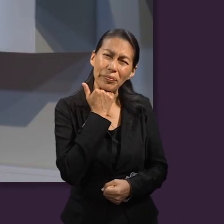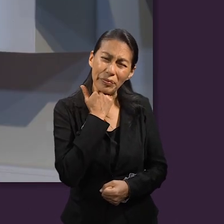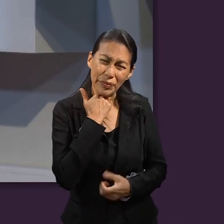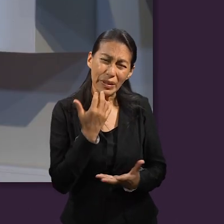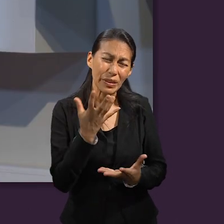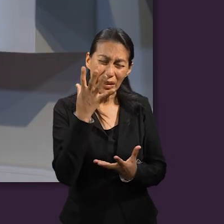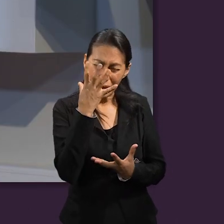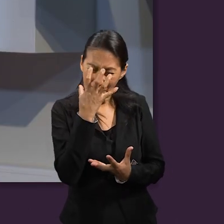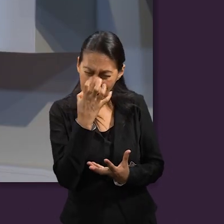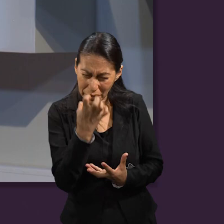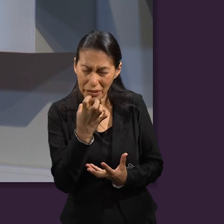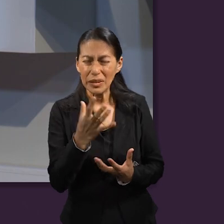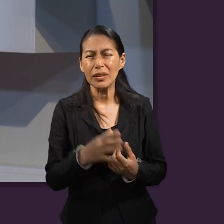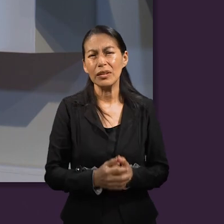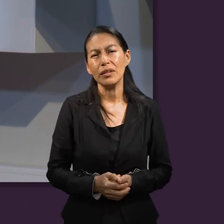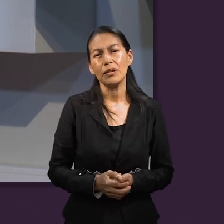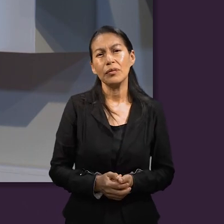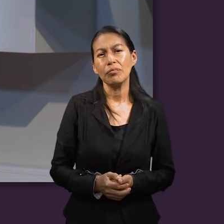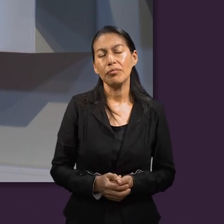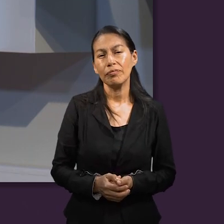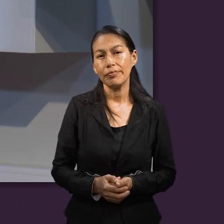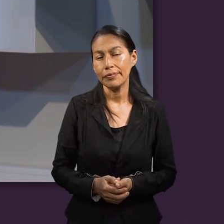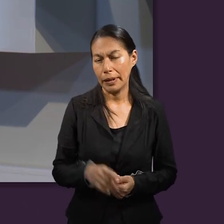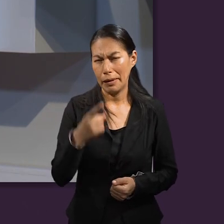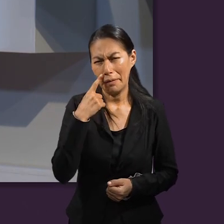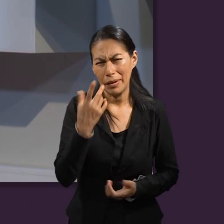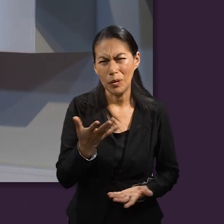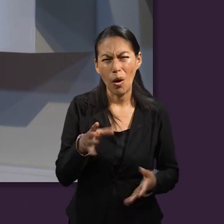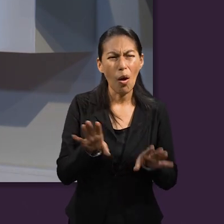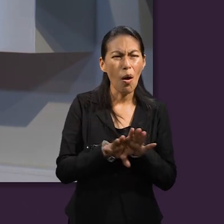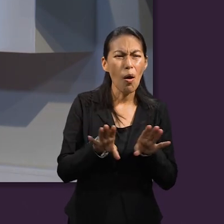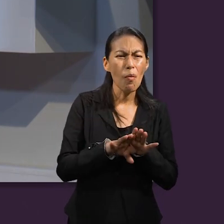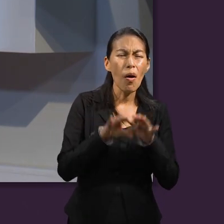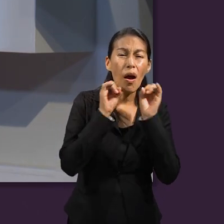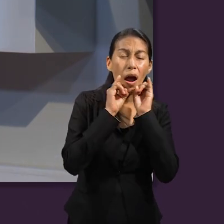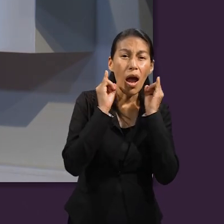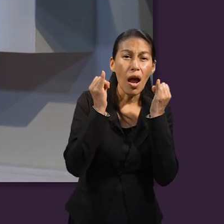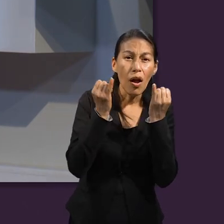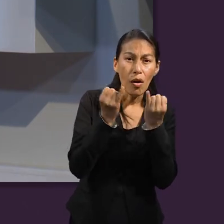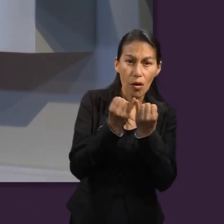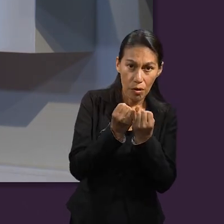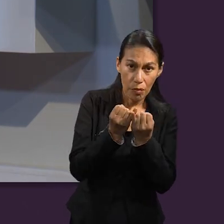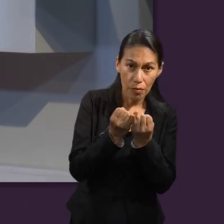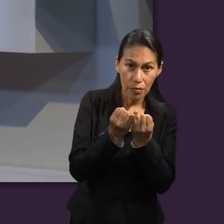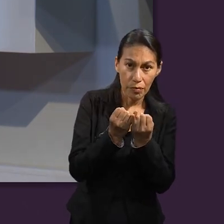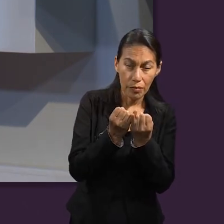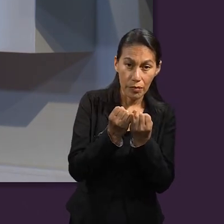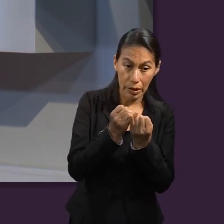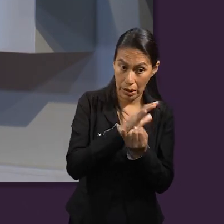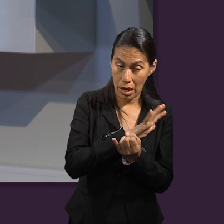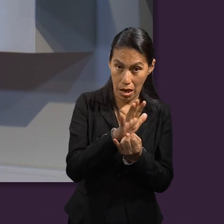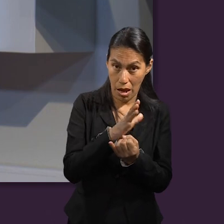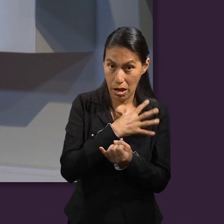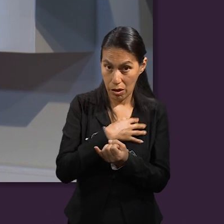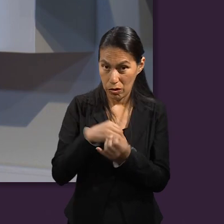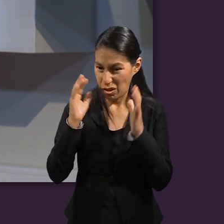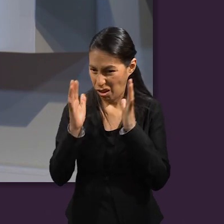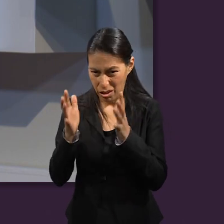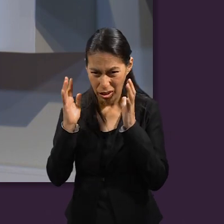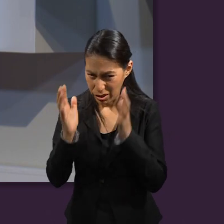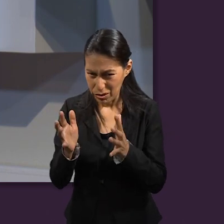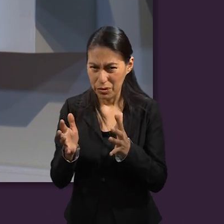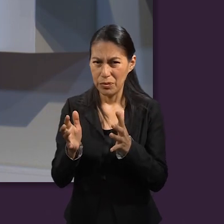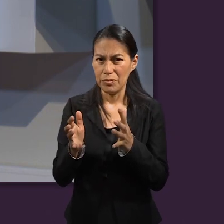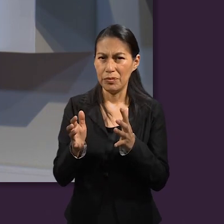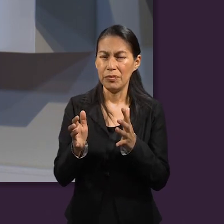trago amargo y aquí encontramos a un jacob que ya para este a este momento ya tuvo que reprender a sus